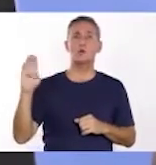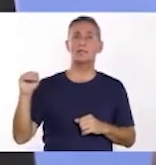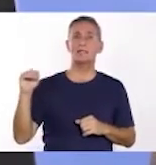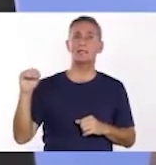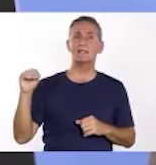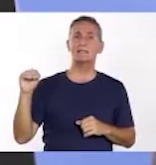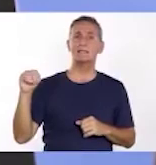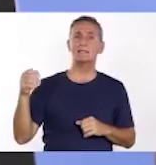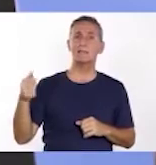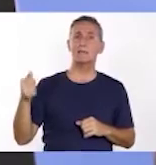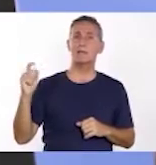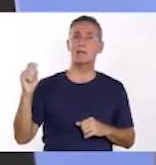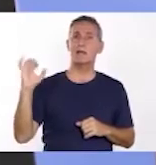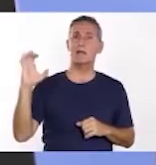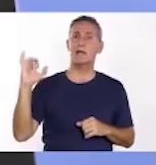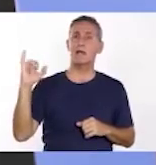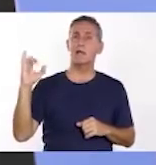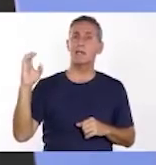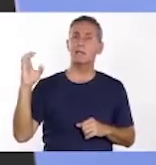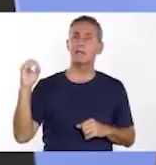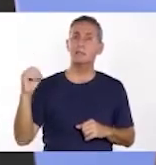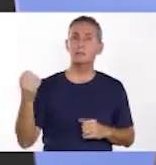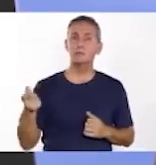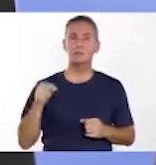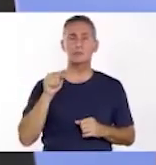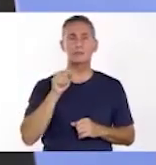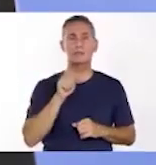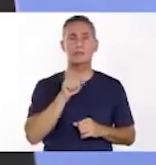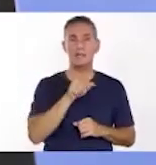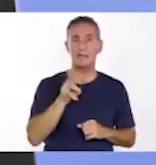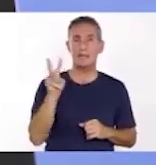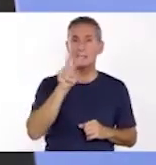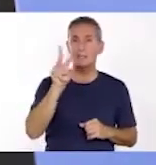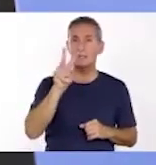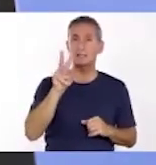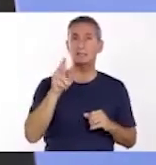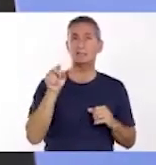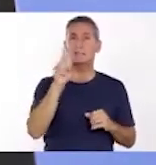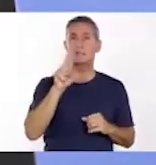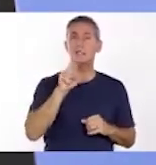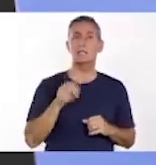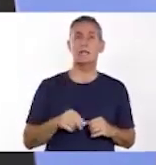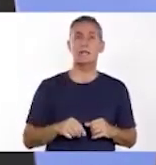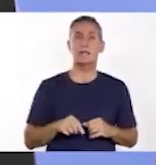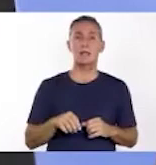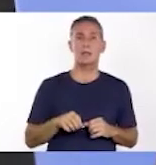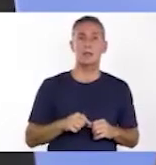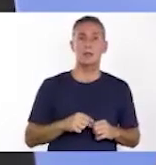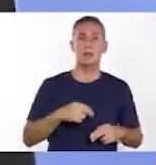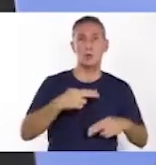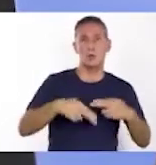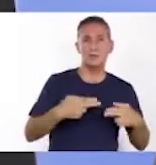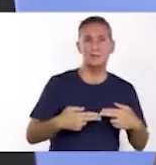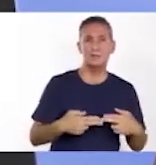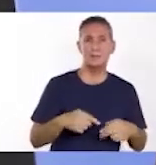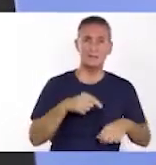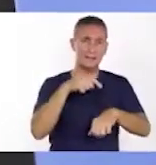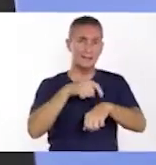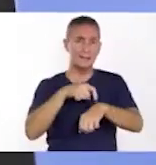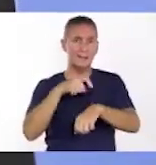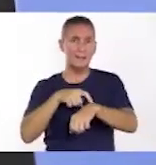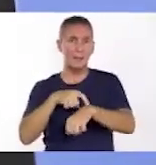Les decía que estas 3 unidades es la acción, el tiempo y el lugar. Lo vuelvo